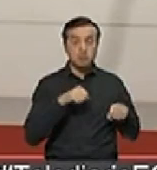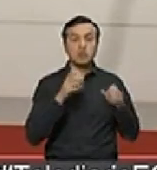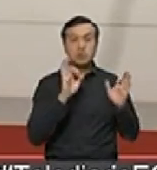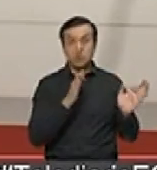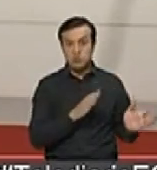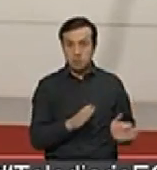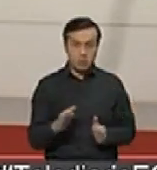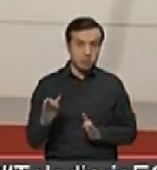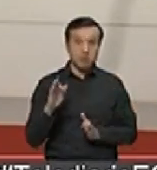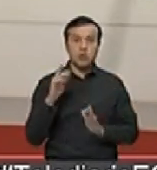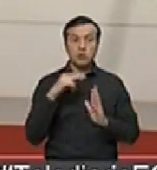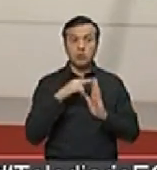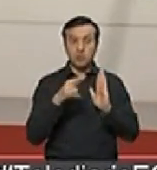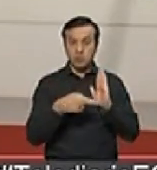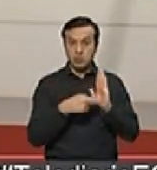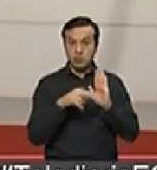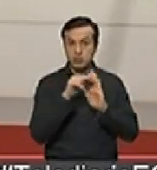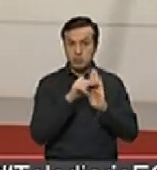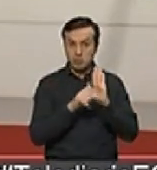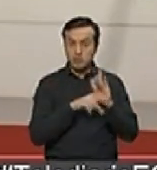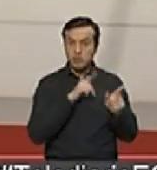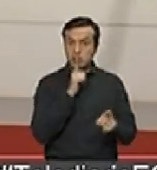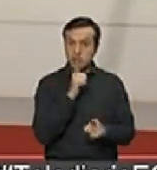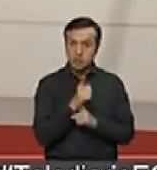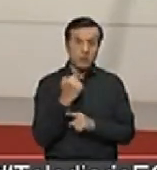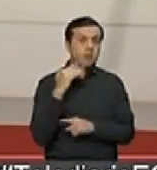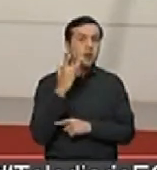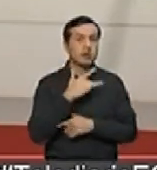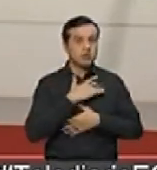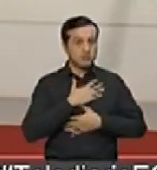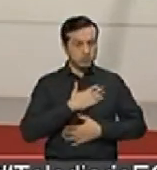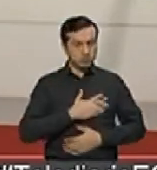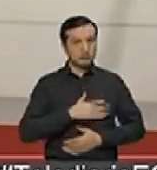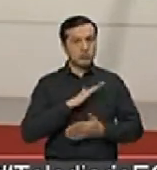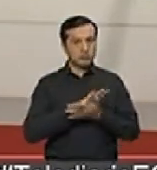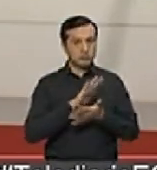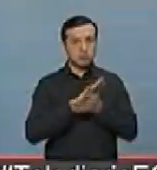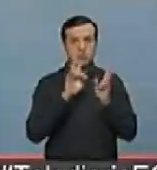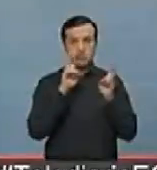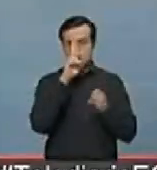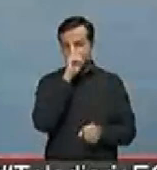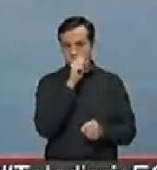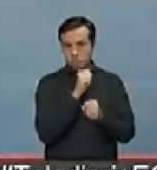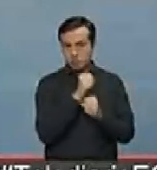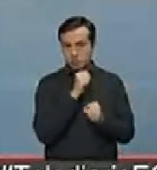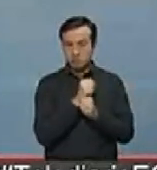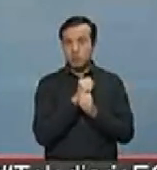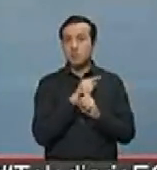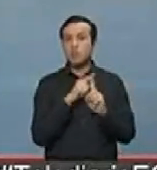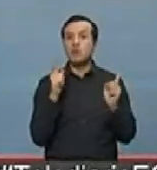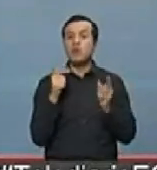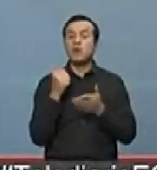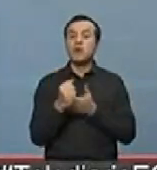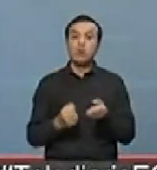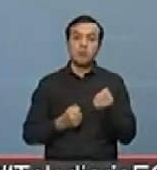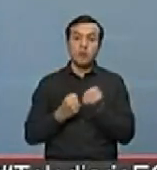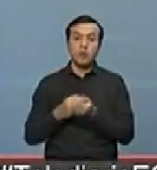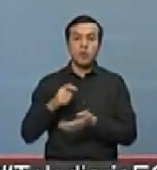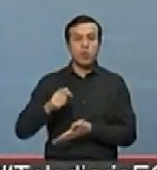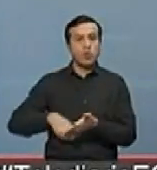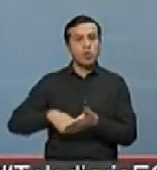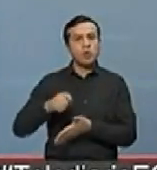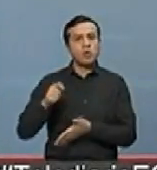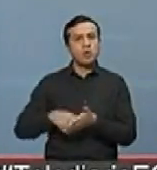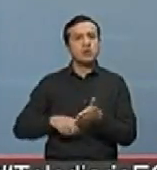dentro de esta reforma normativa que permitirá tener un clima de mayor tranquilidad en el tema laboral. Pero usted dice facilidades para poder contratar. ¿Qué